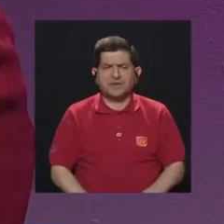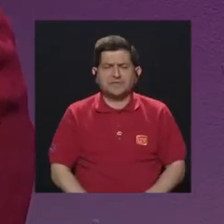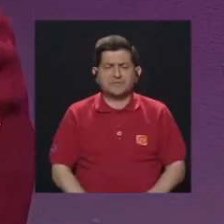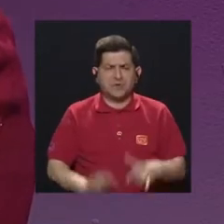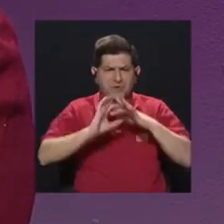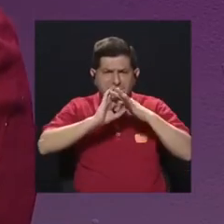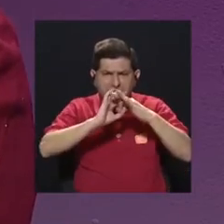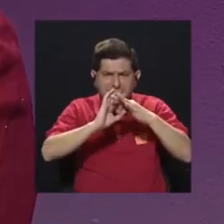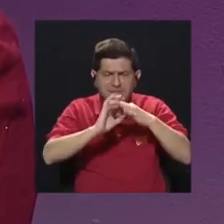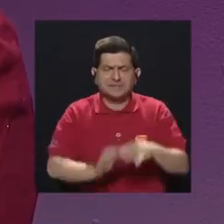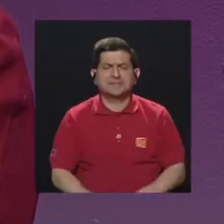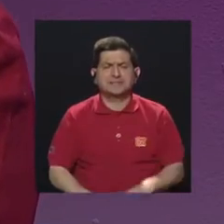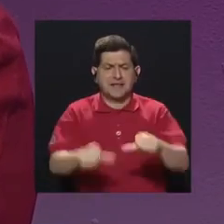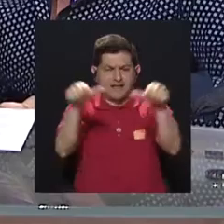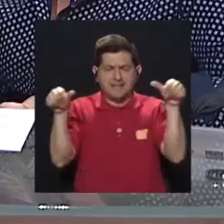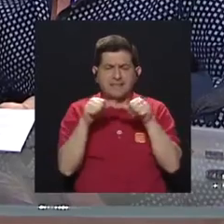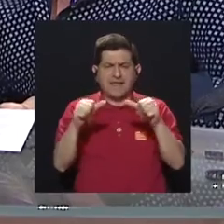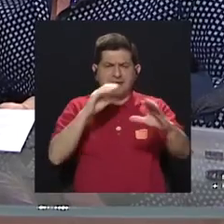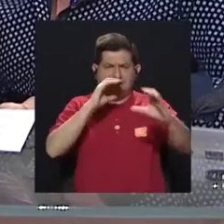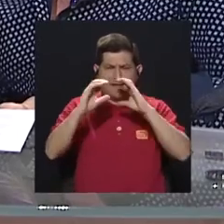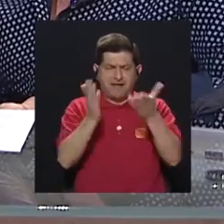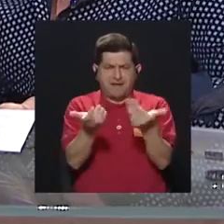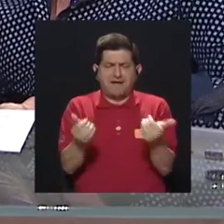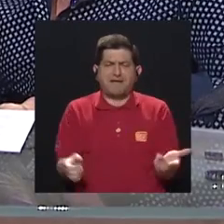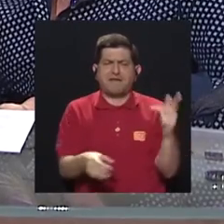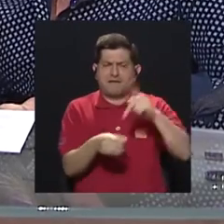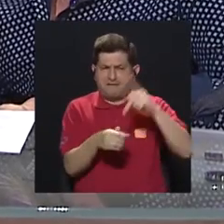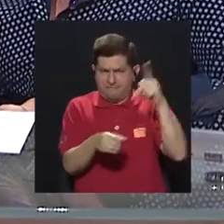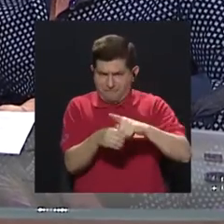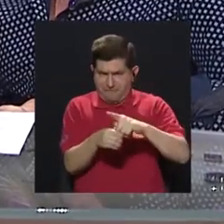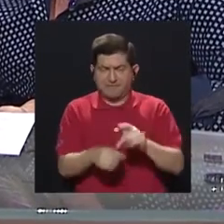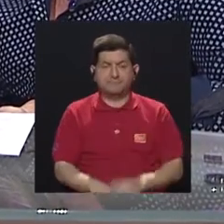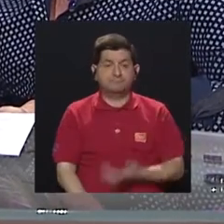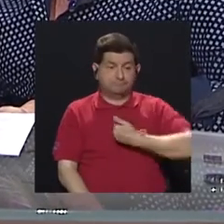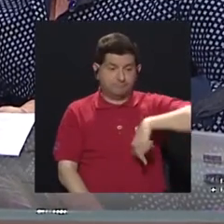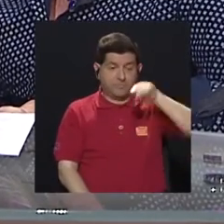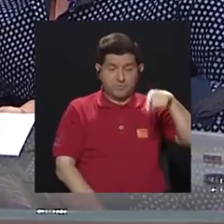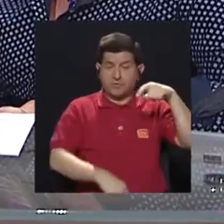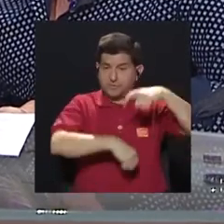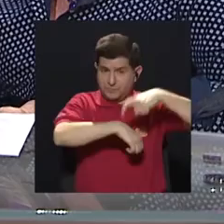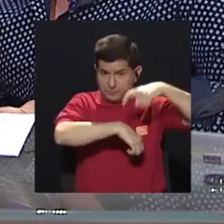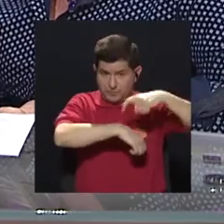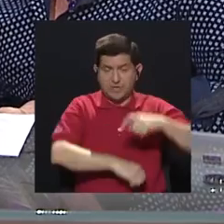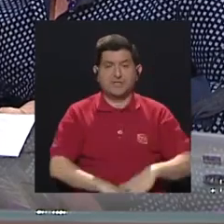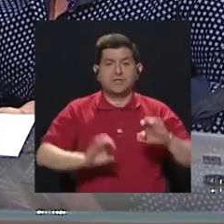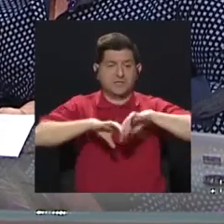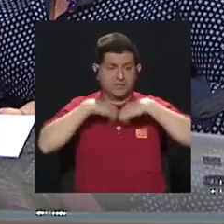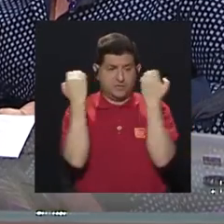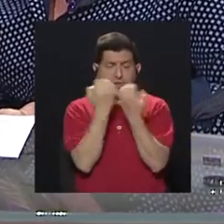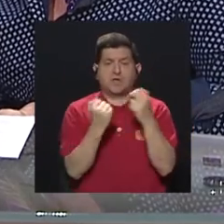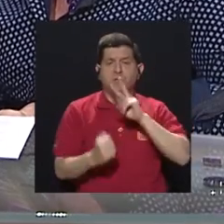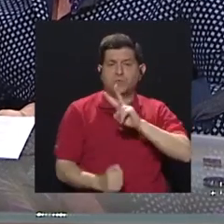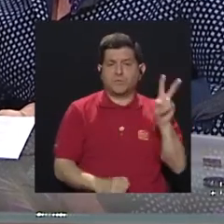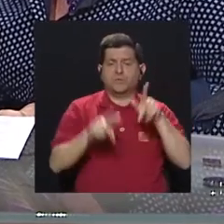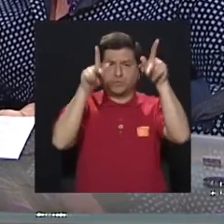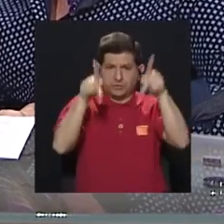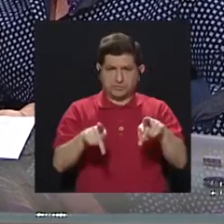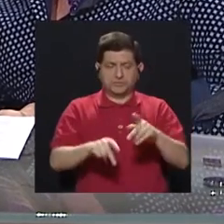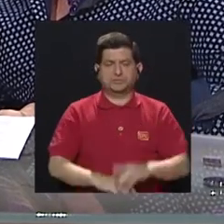comunicación especialmente que quieran sumarse y así fue como conformamos en este momento un equipo de 22 personas